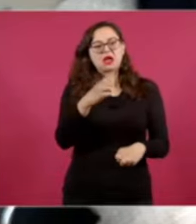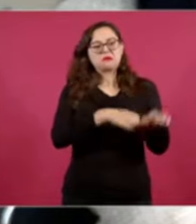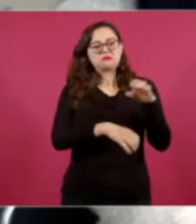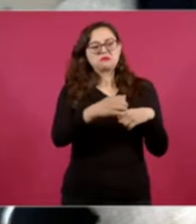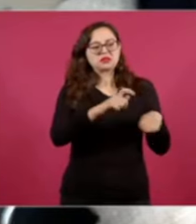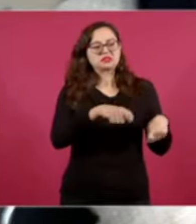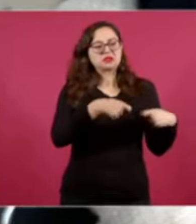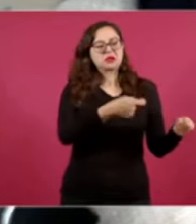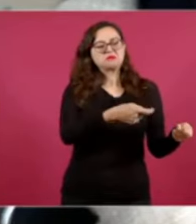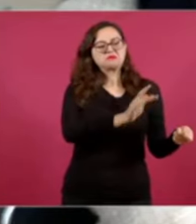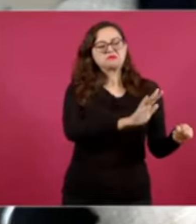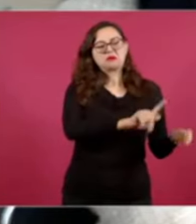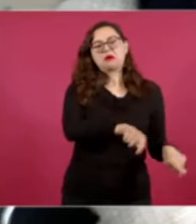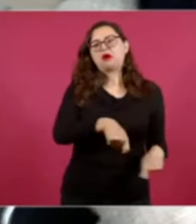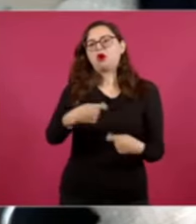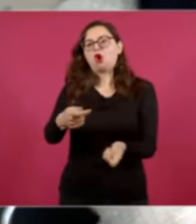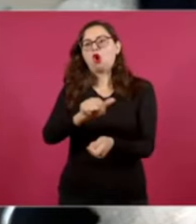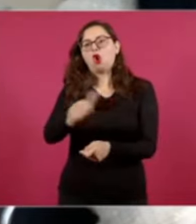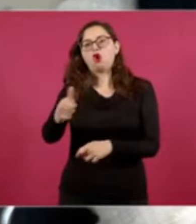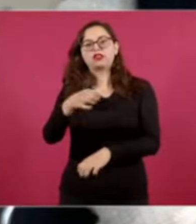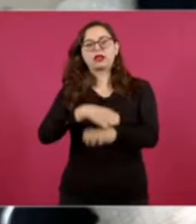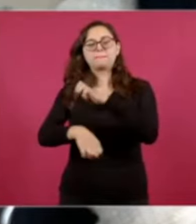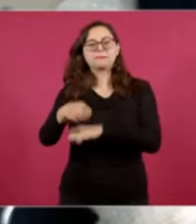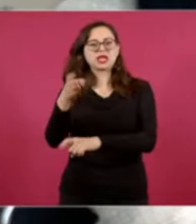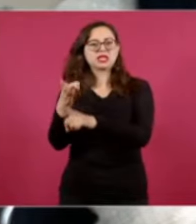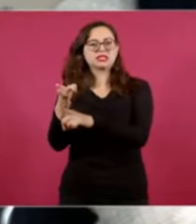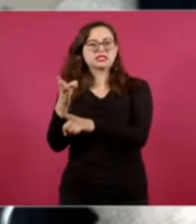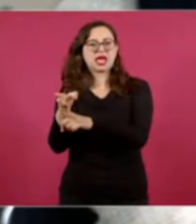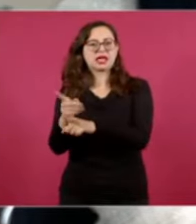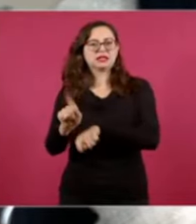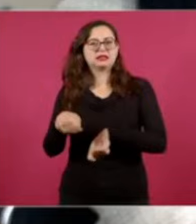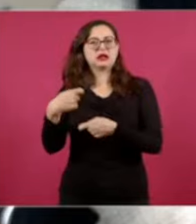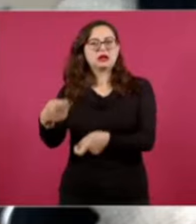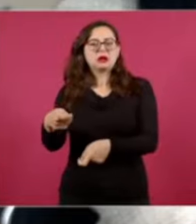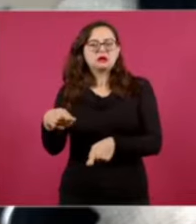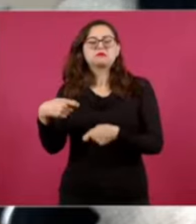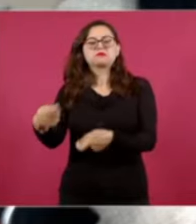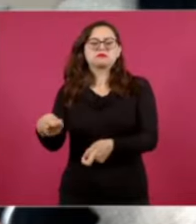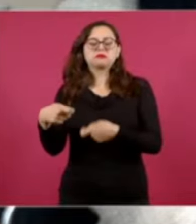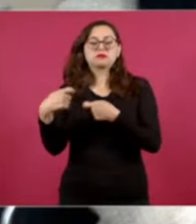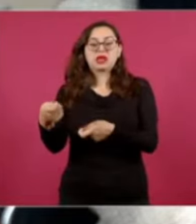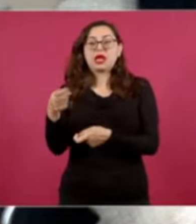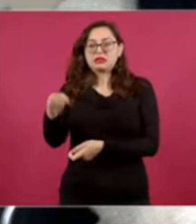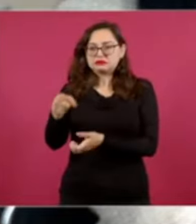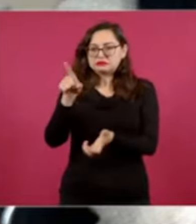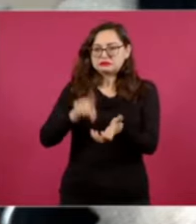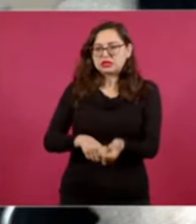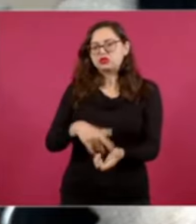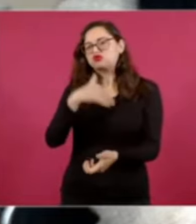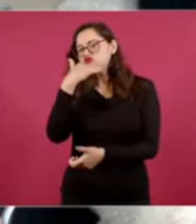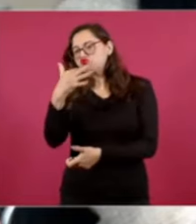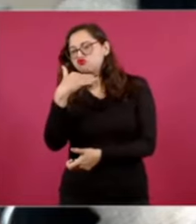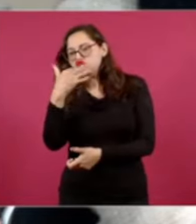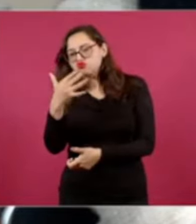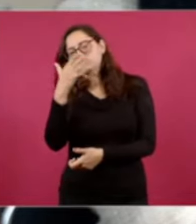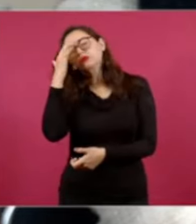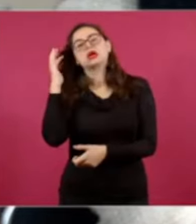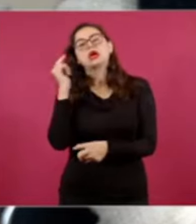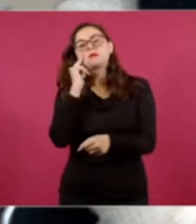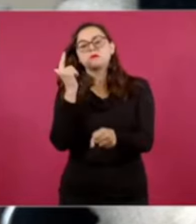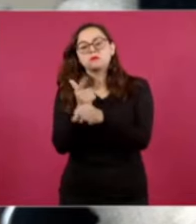a una empresa en particular, Okram Seller, que pese a estar señalada de malas prácticas, de actos de